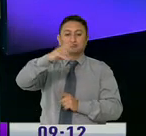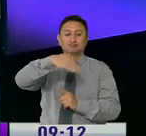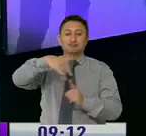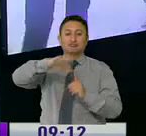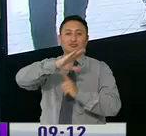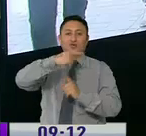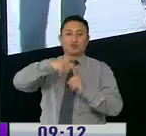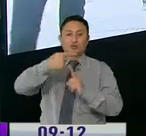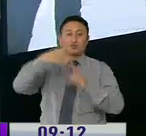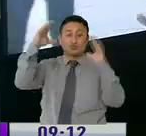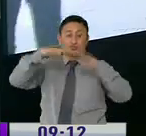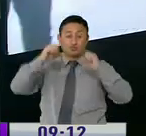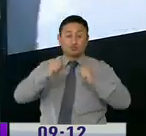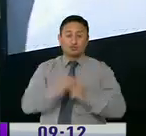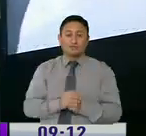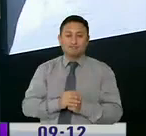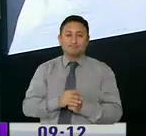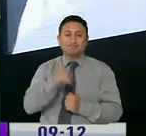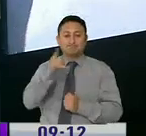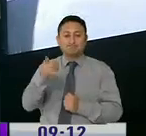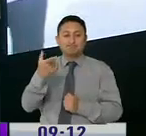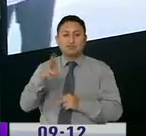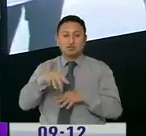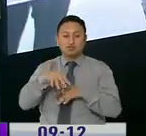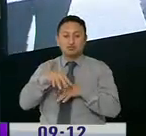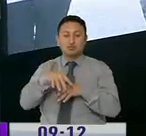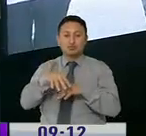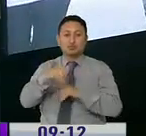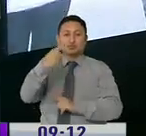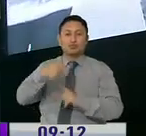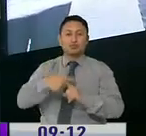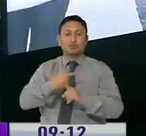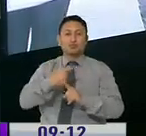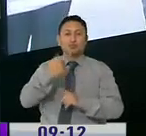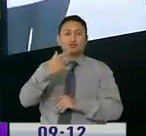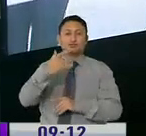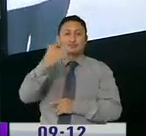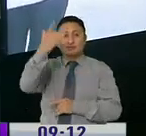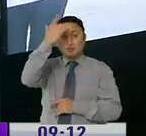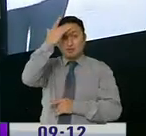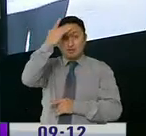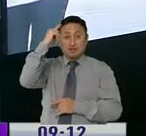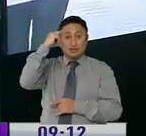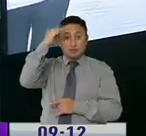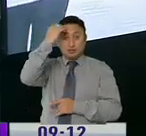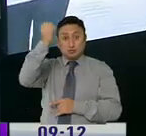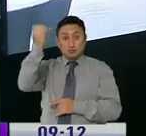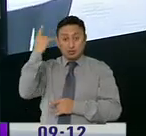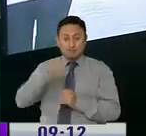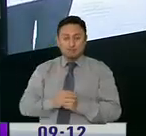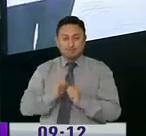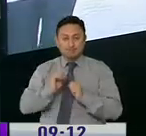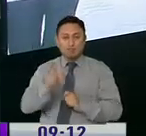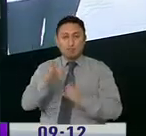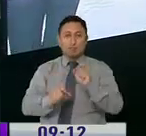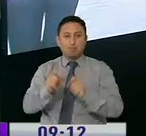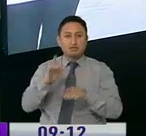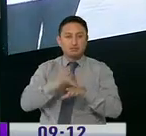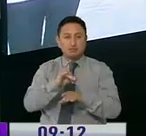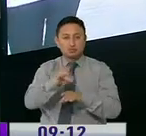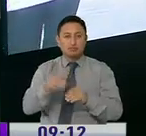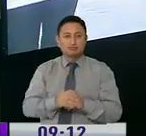llueve copiosamente. Allá se realizará la caminata por el mes del Alzheimer y que busca concienciar a la población sobre este